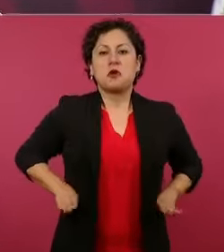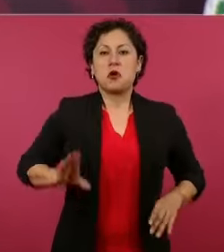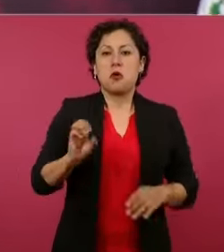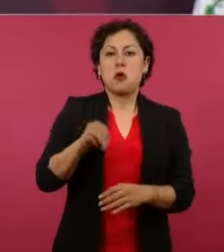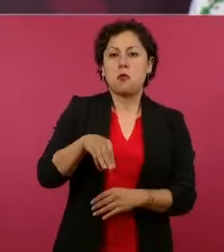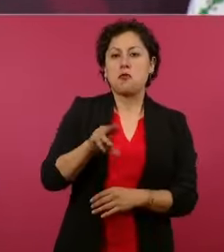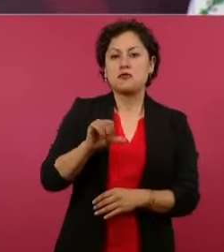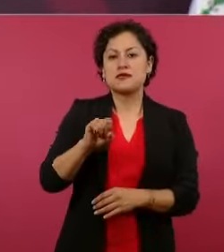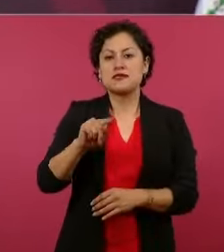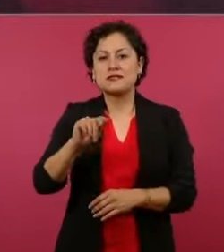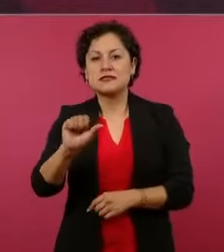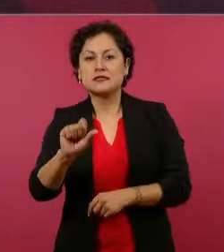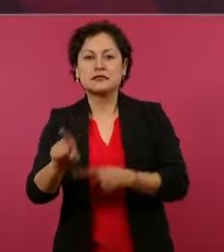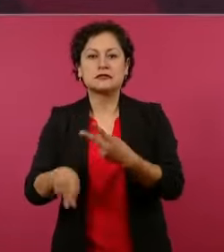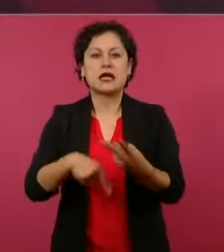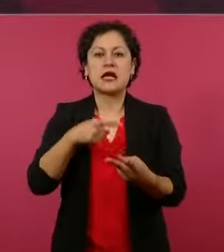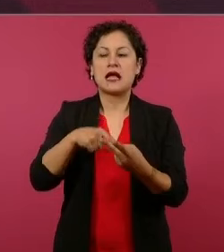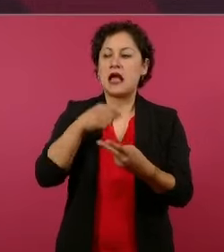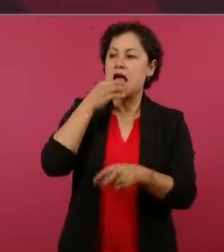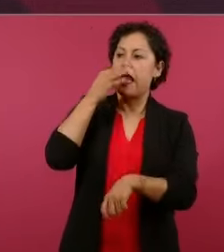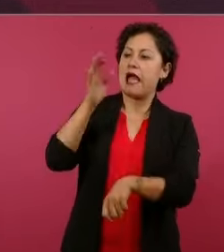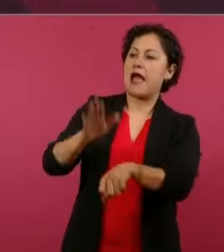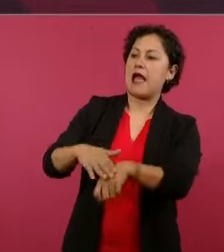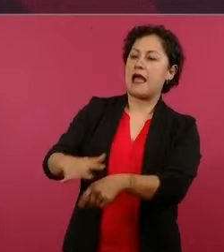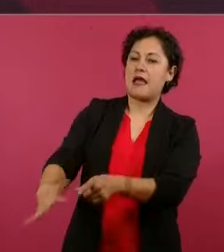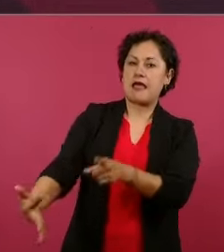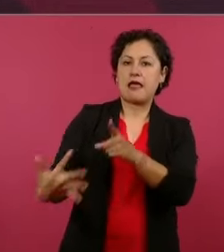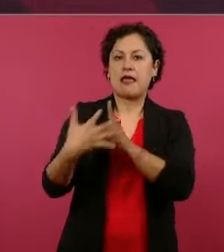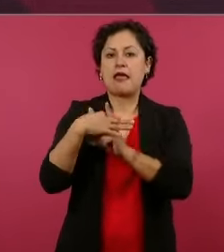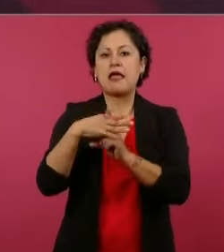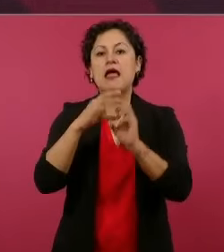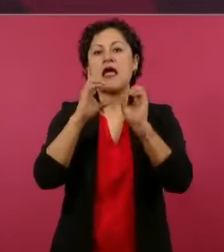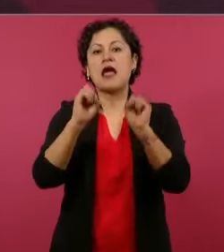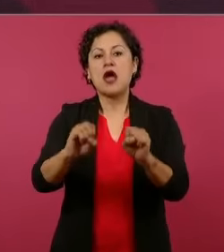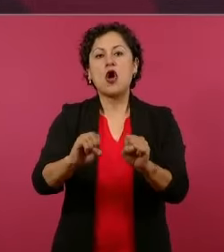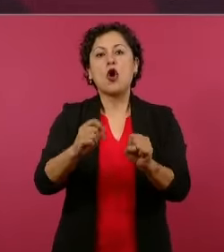y populistas y dictador